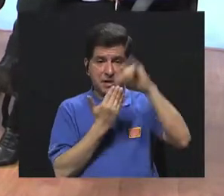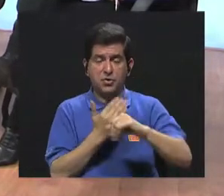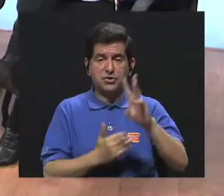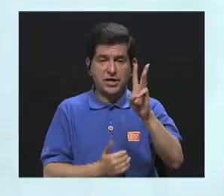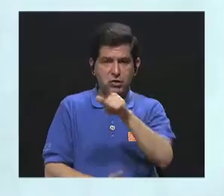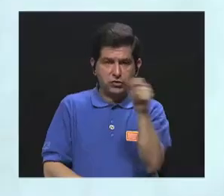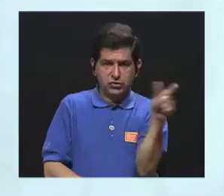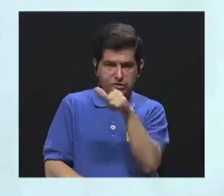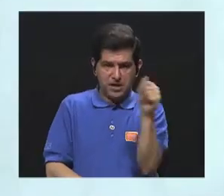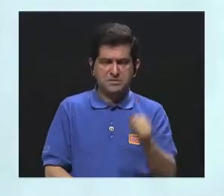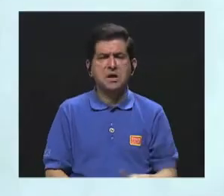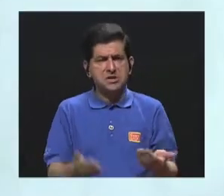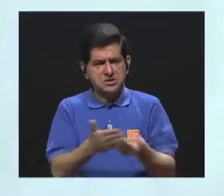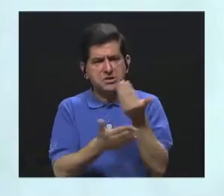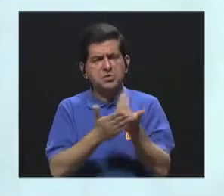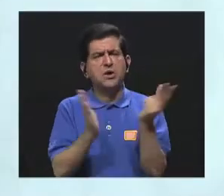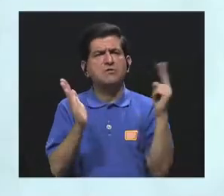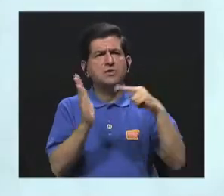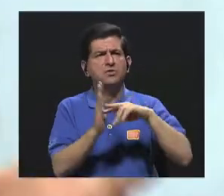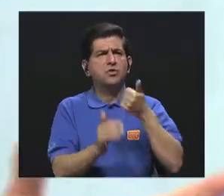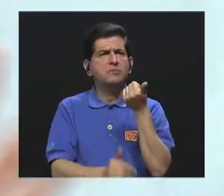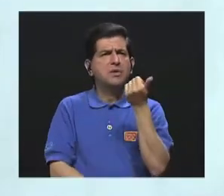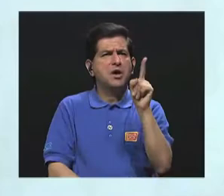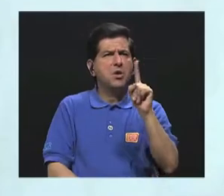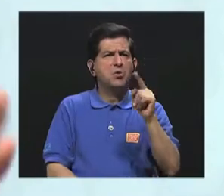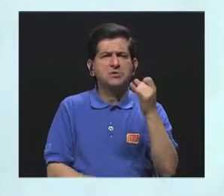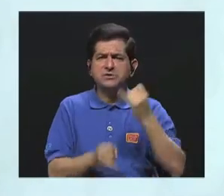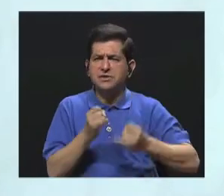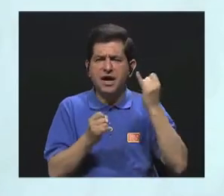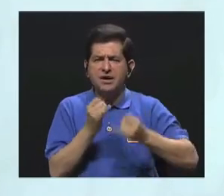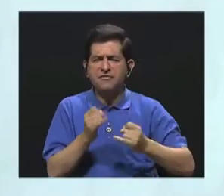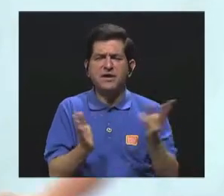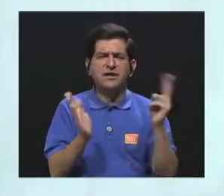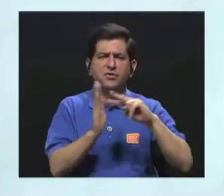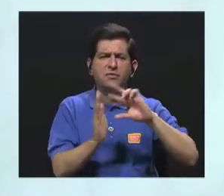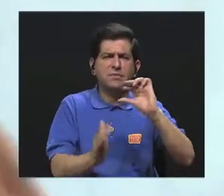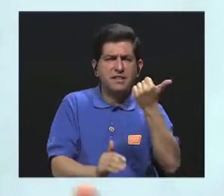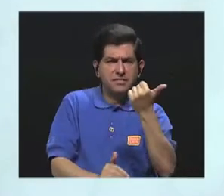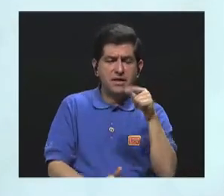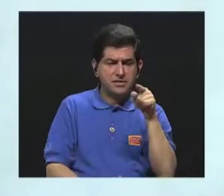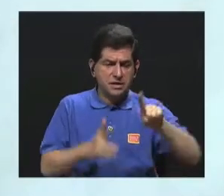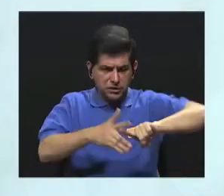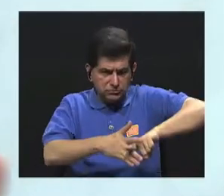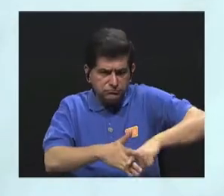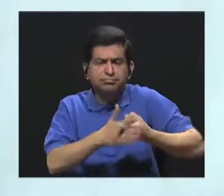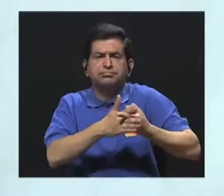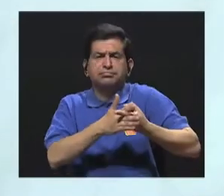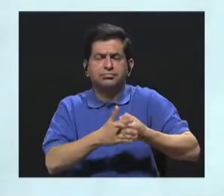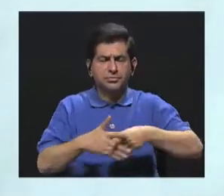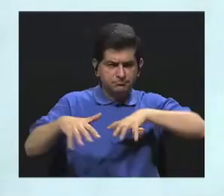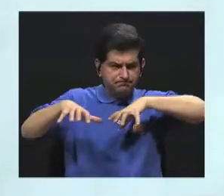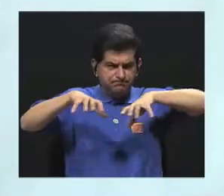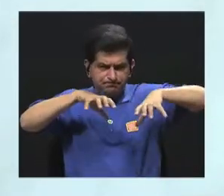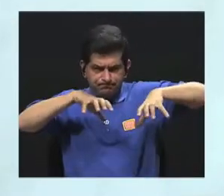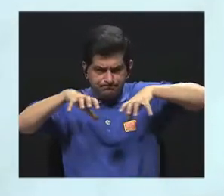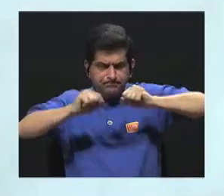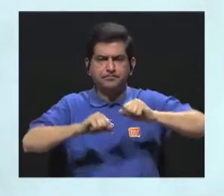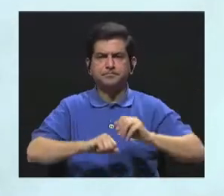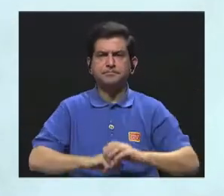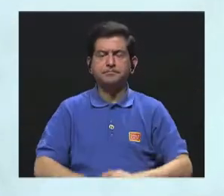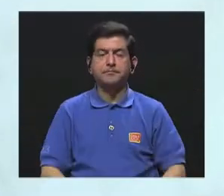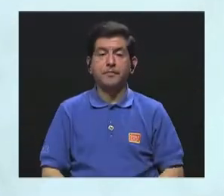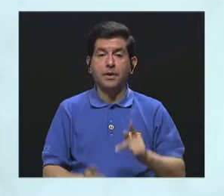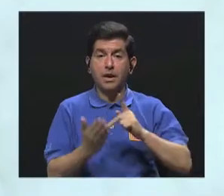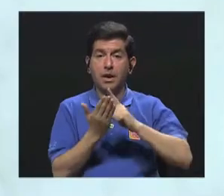Era bastante reciente, en el 2011, fue como a finales del 2010 que ellos empezaron como a moverse. Es